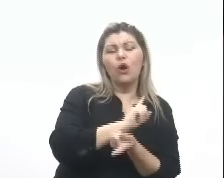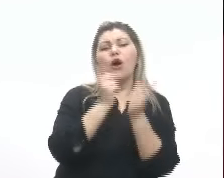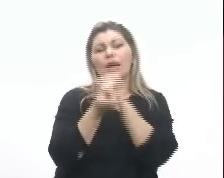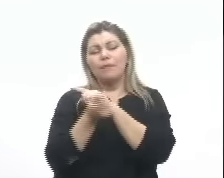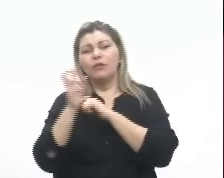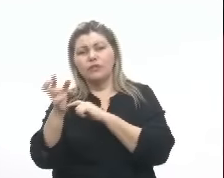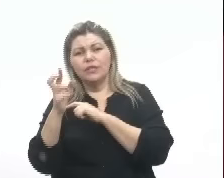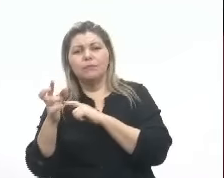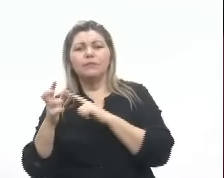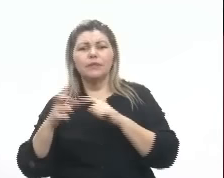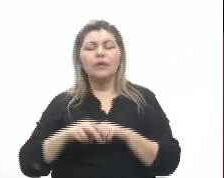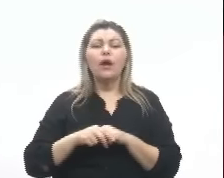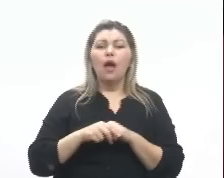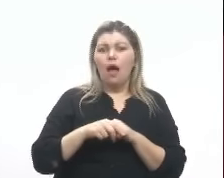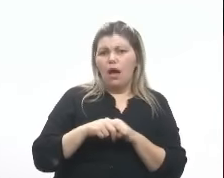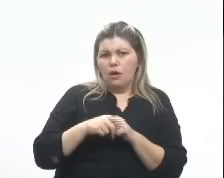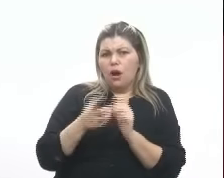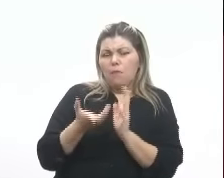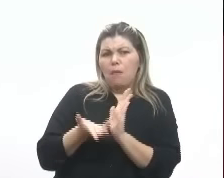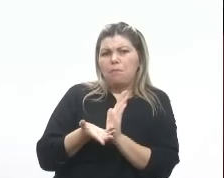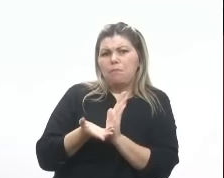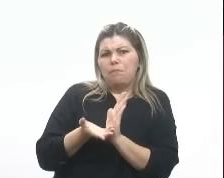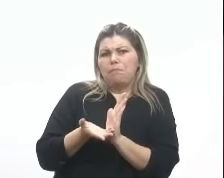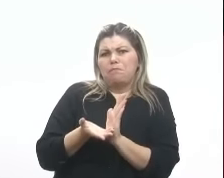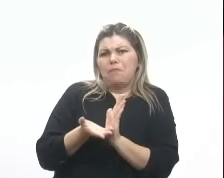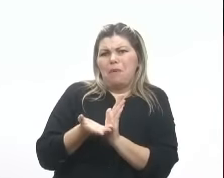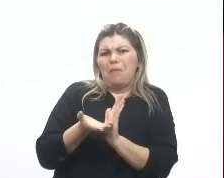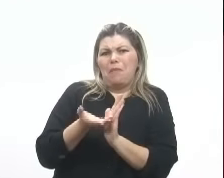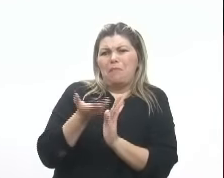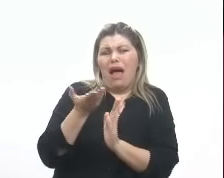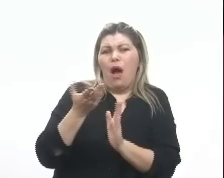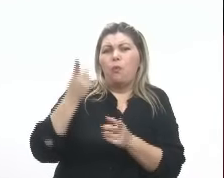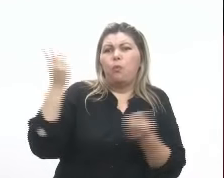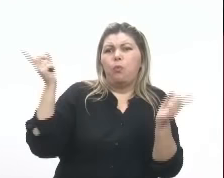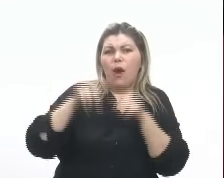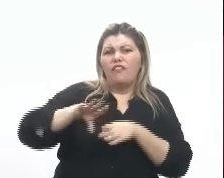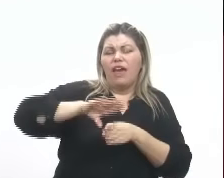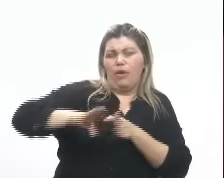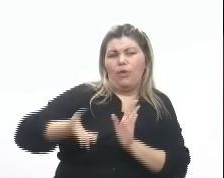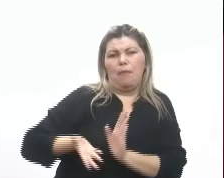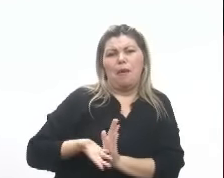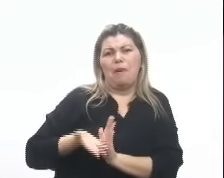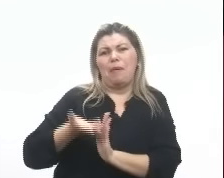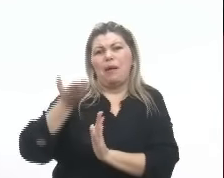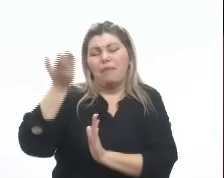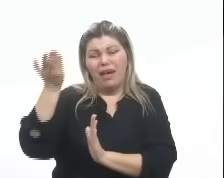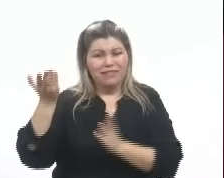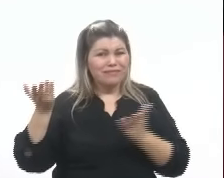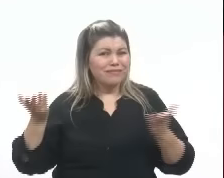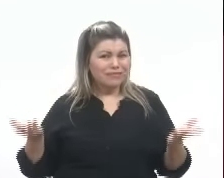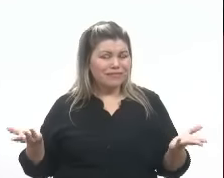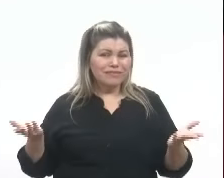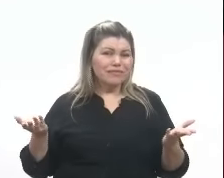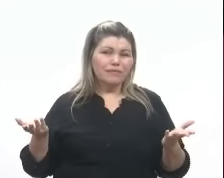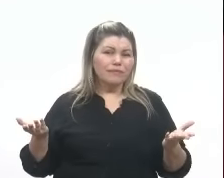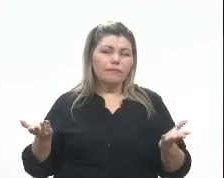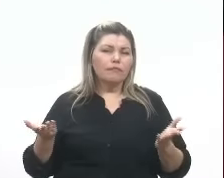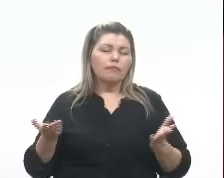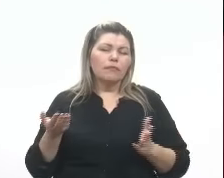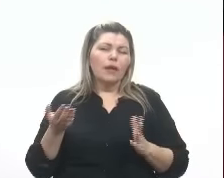dólares? Están subiendo en forma de medida nuevamente el endeudamiento del país. Y no va a haber